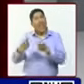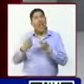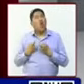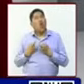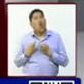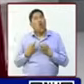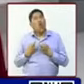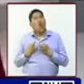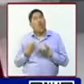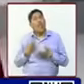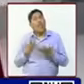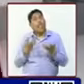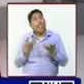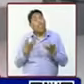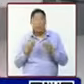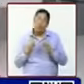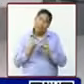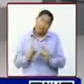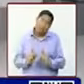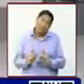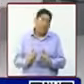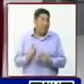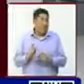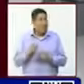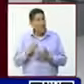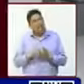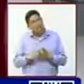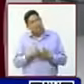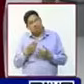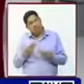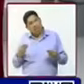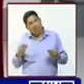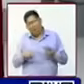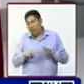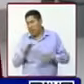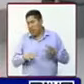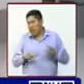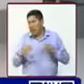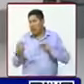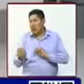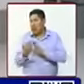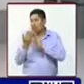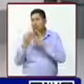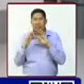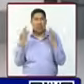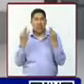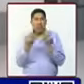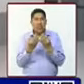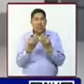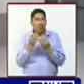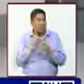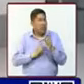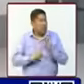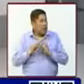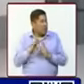Navidad? Cuéntenos, por favor. Seguramente no siempre son temas materiales, sino quizás estar con algún familiar o con alguien quien tal vez no